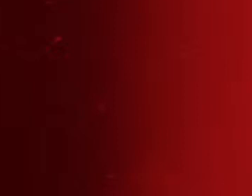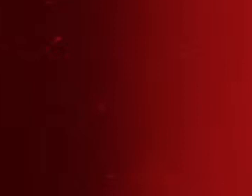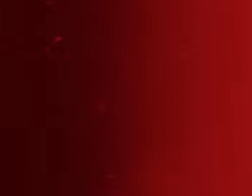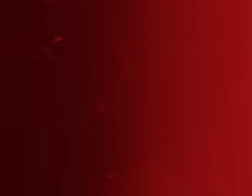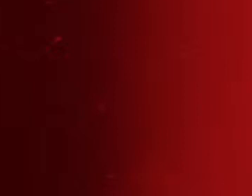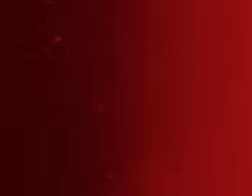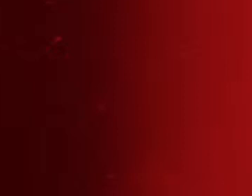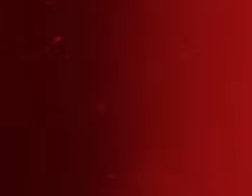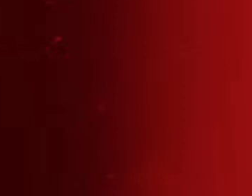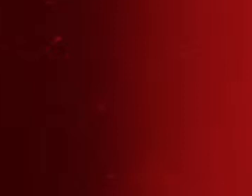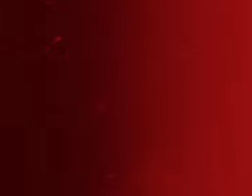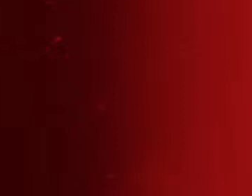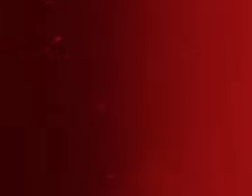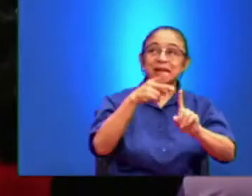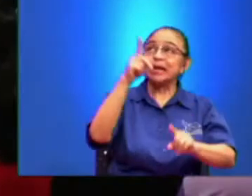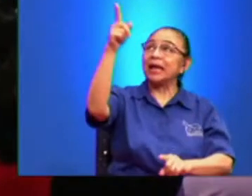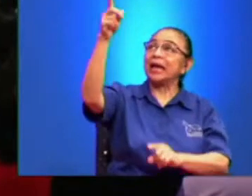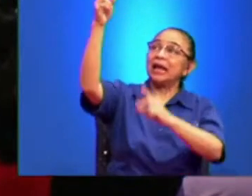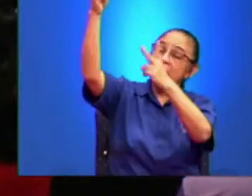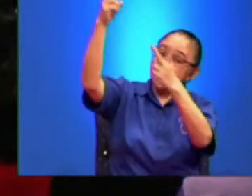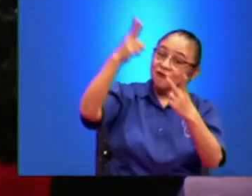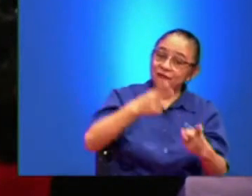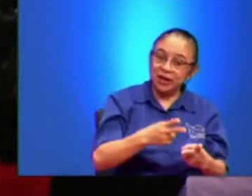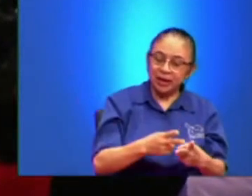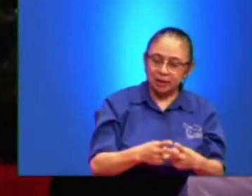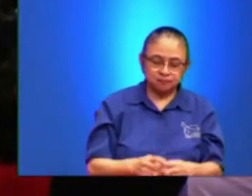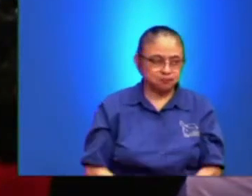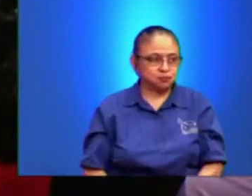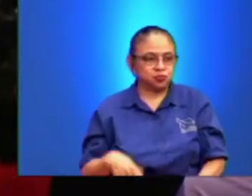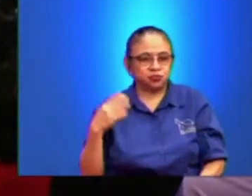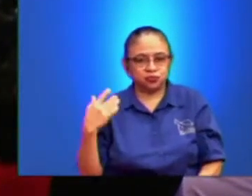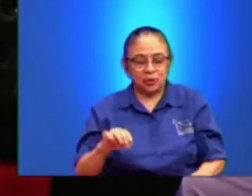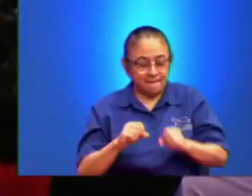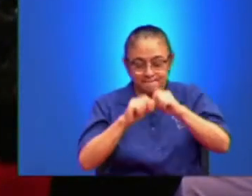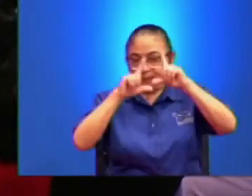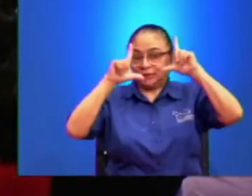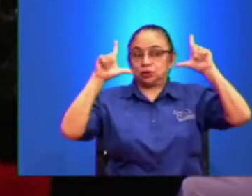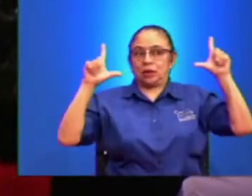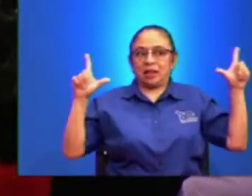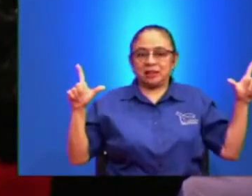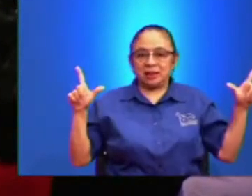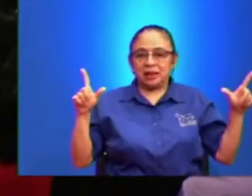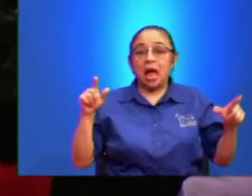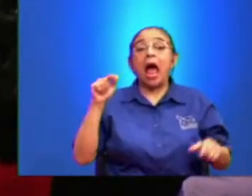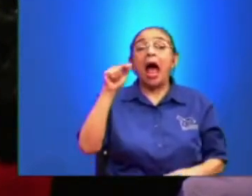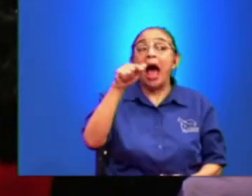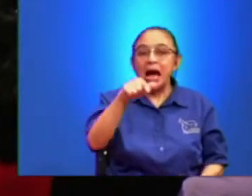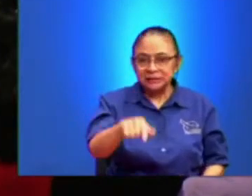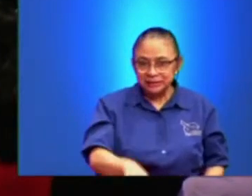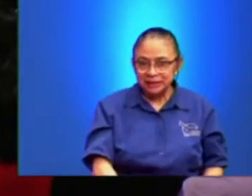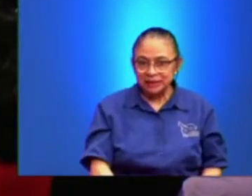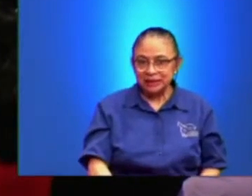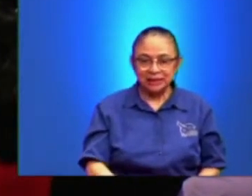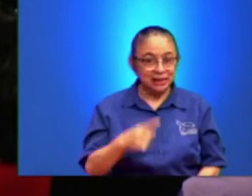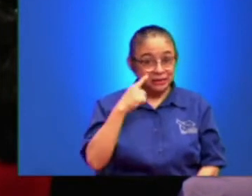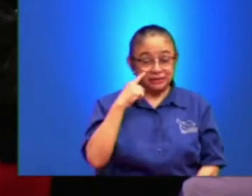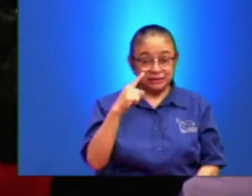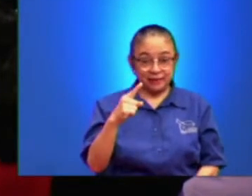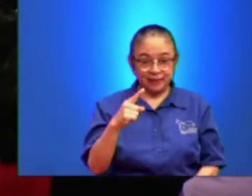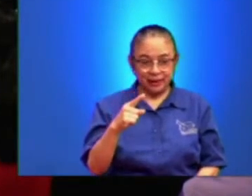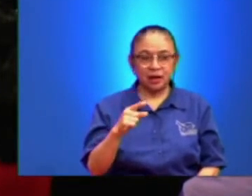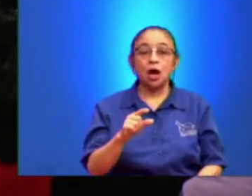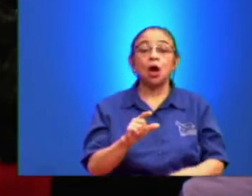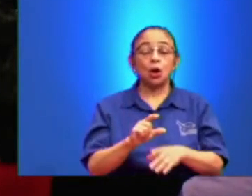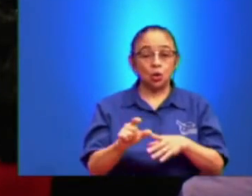hasta que él venga impresionante va hermano porque ahí tiene contiene una sustancia de